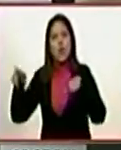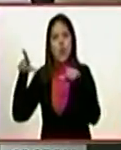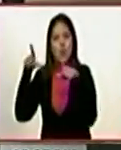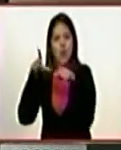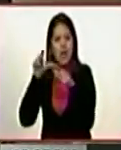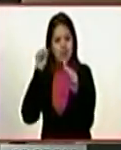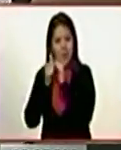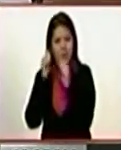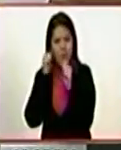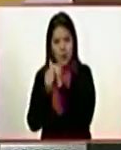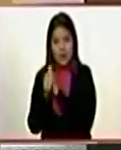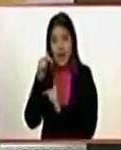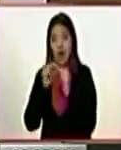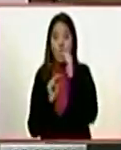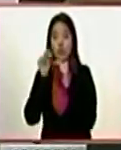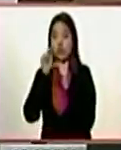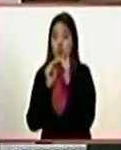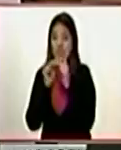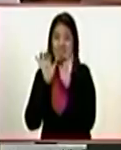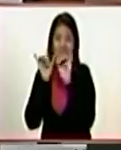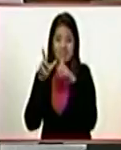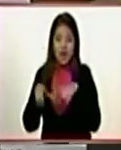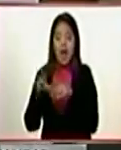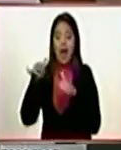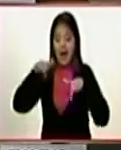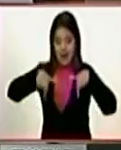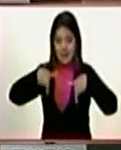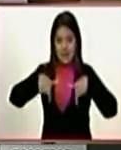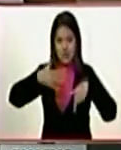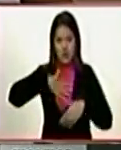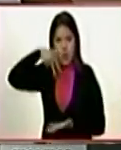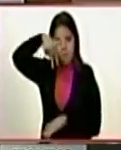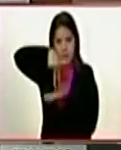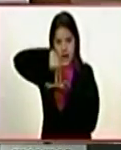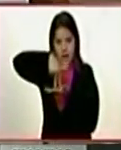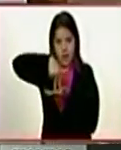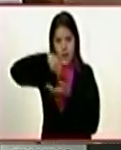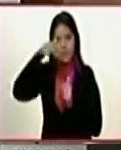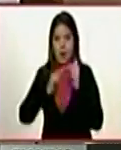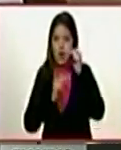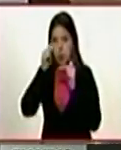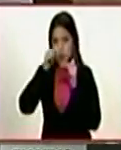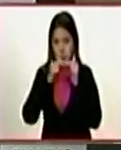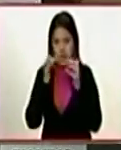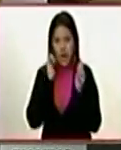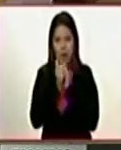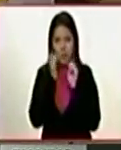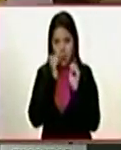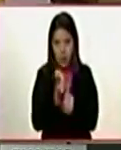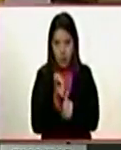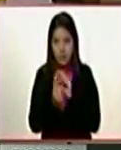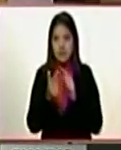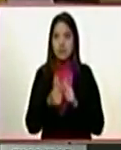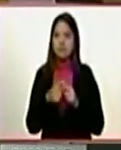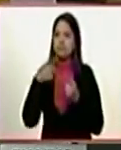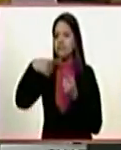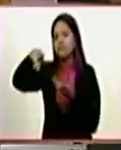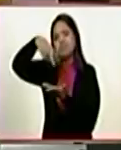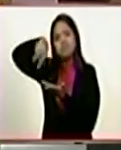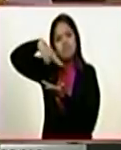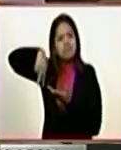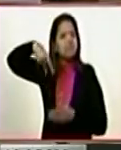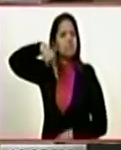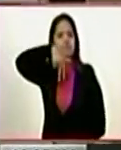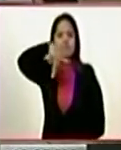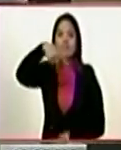metálica que va a estar construido exactamente donde yo estoy parado en este momento, y una serie de plazas y